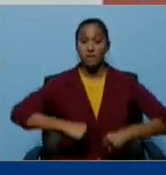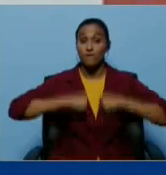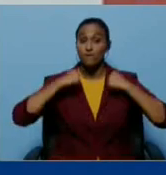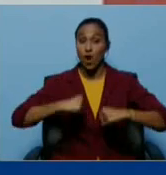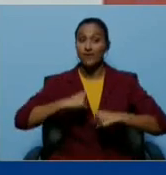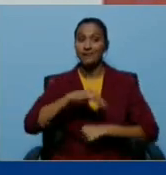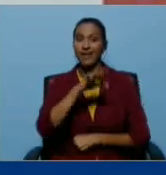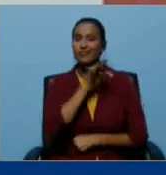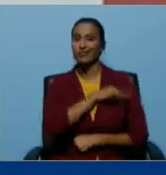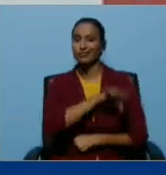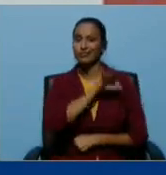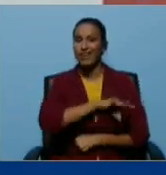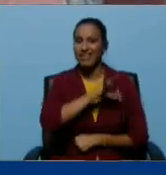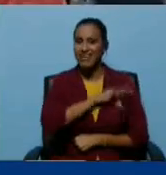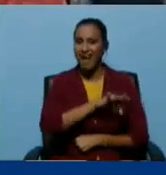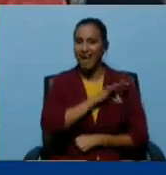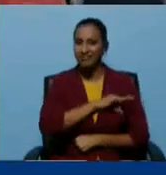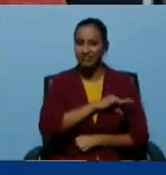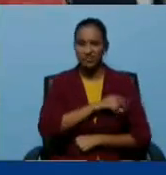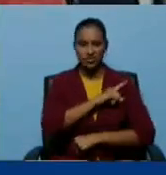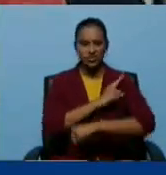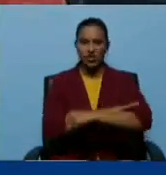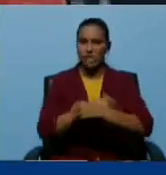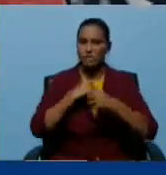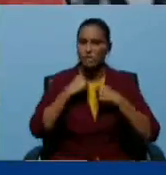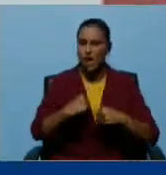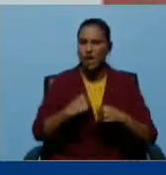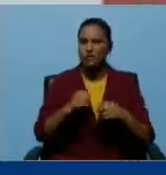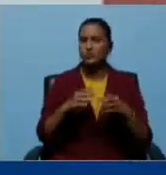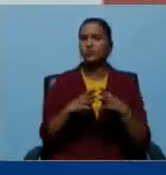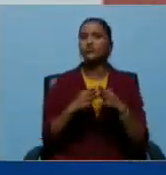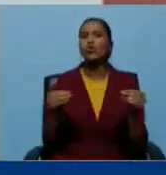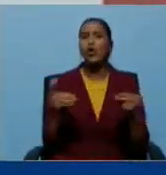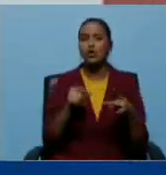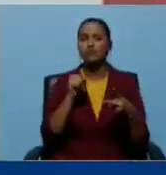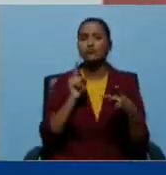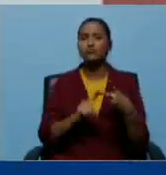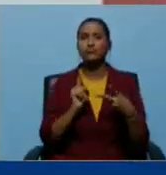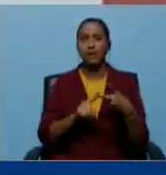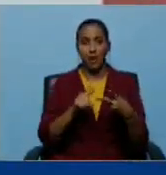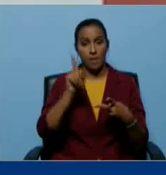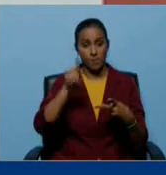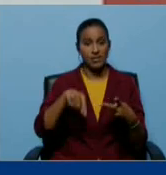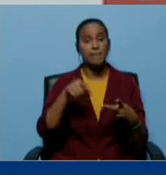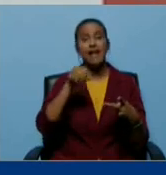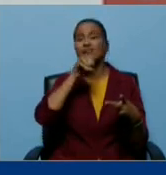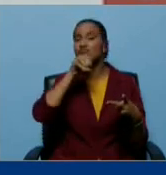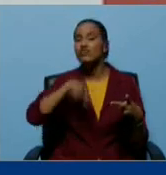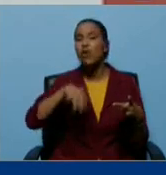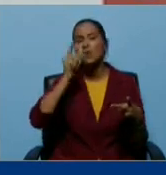sociedad, lo que alguien llamaría la sociedad civil. Carlos Marx creo que lo dijo así, ¿no?